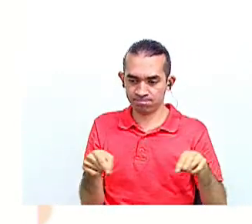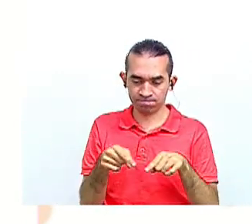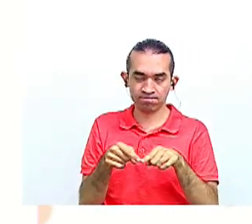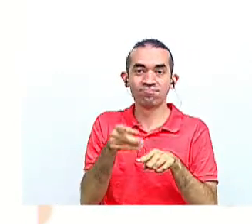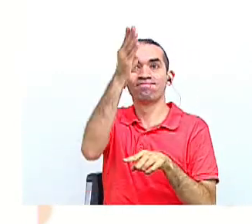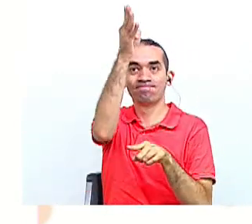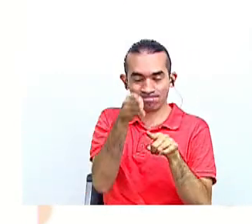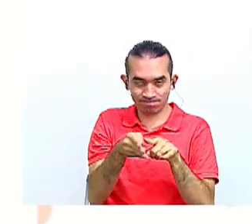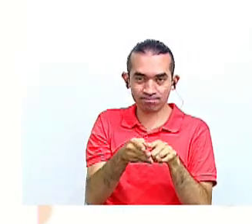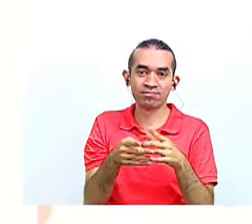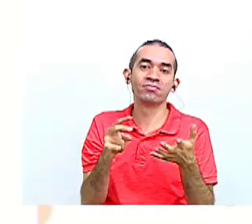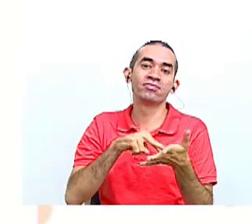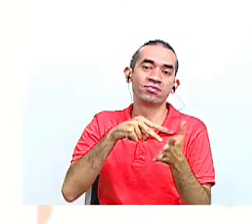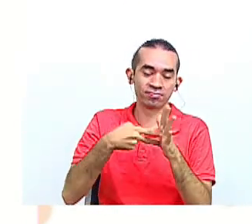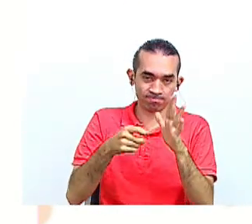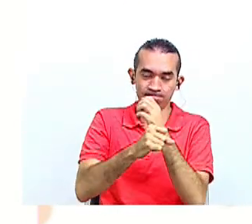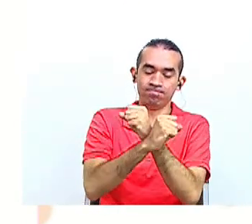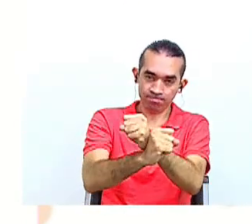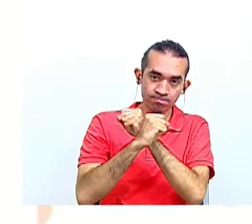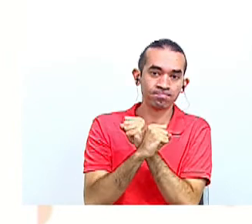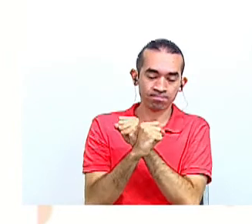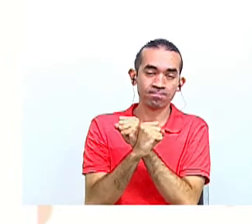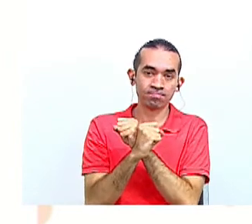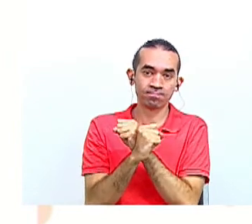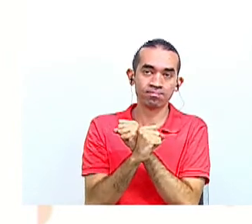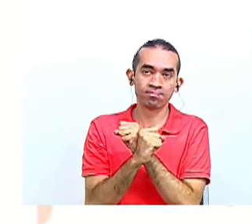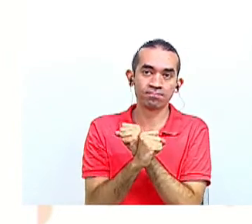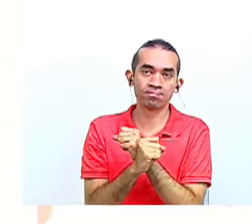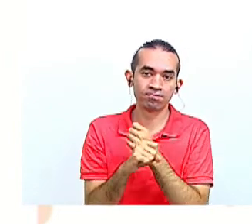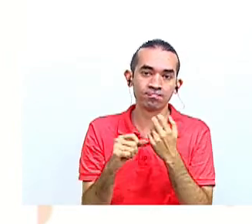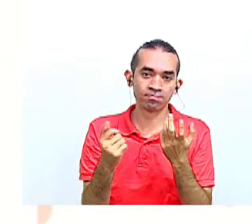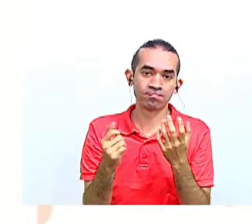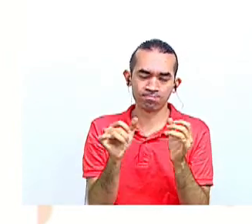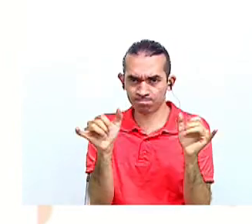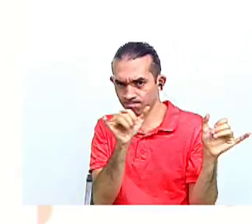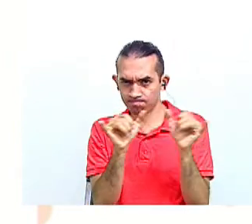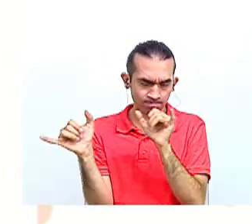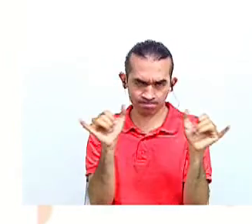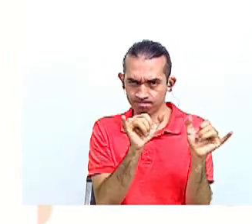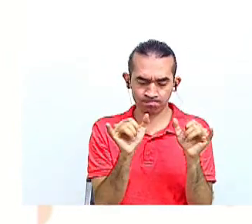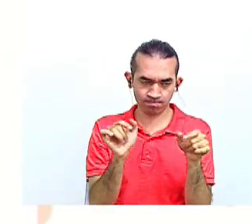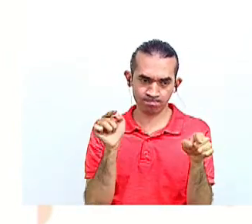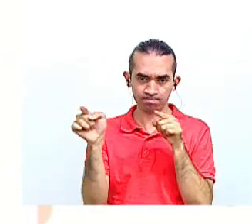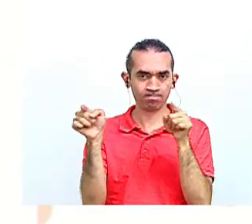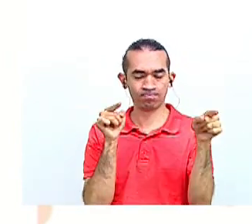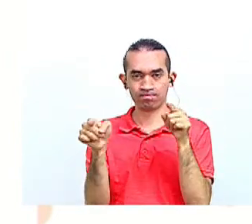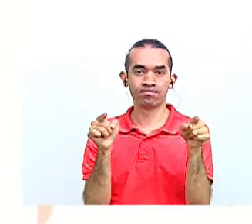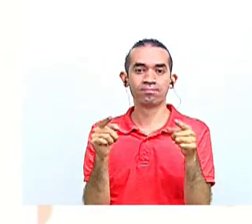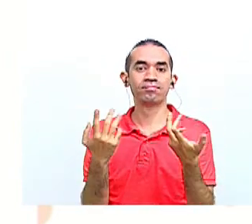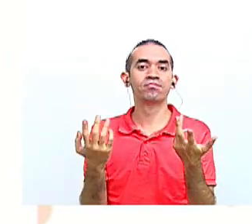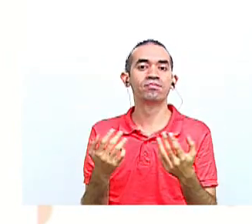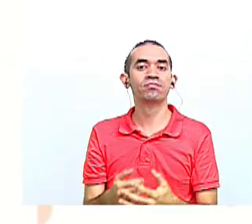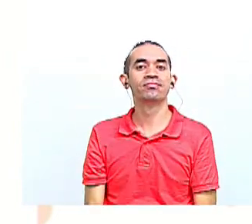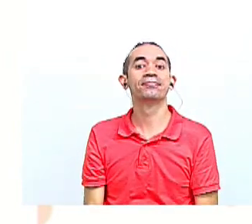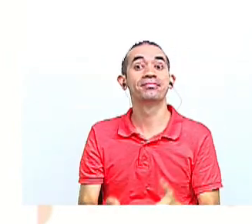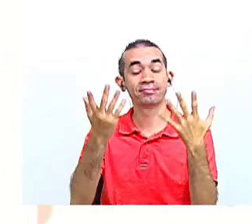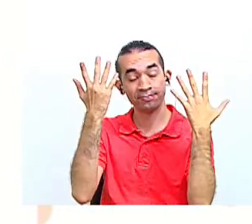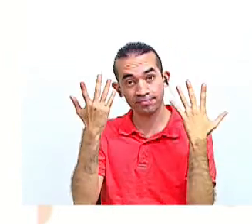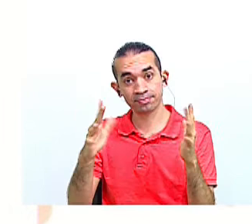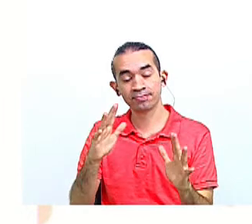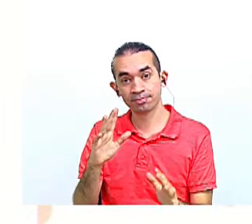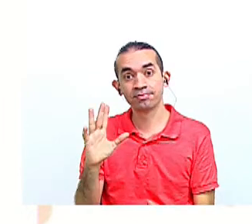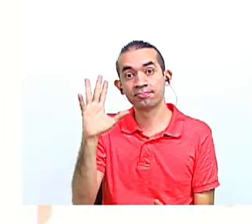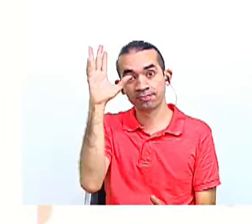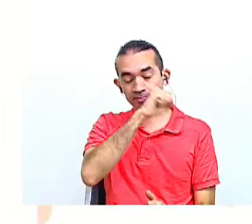que garantizamos de esa manera la congruencia de las figuras. Una vez que